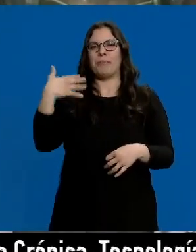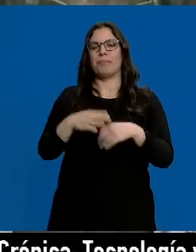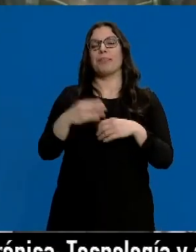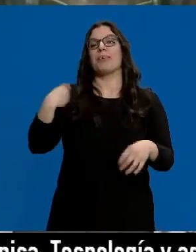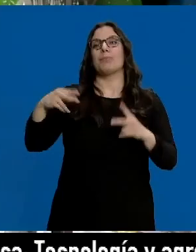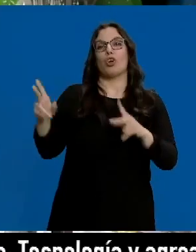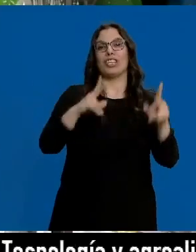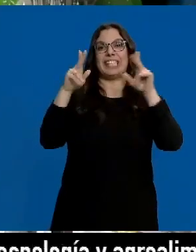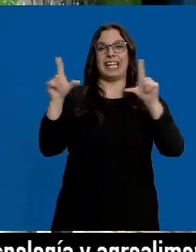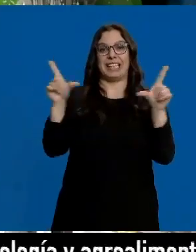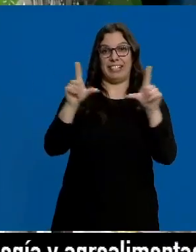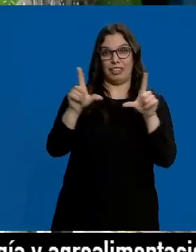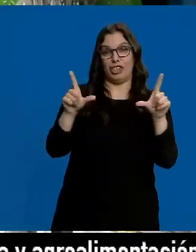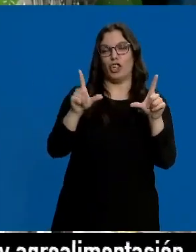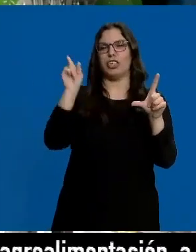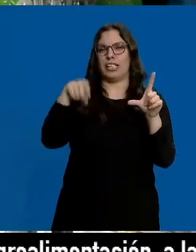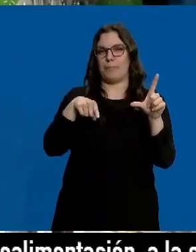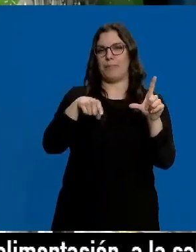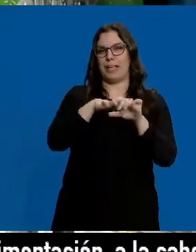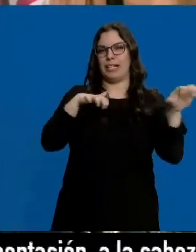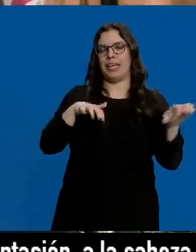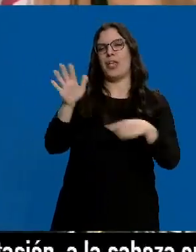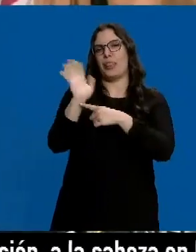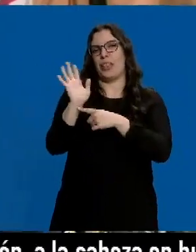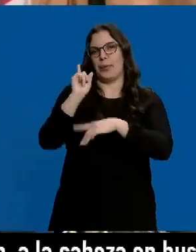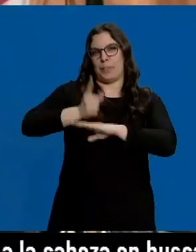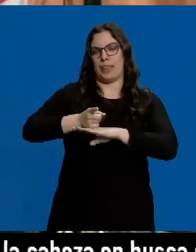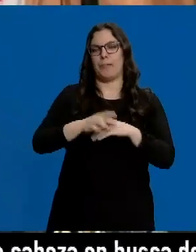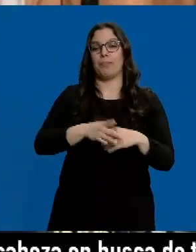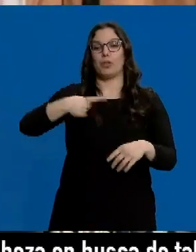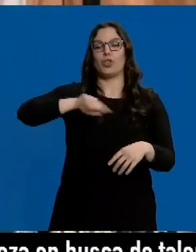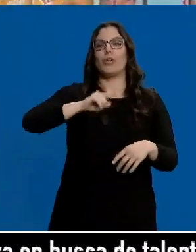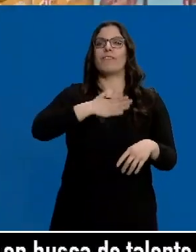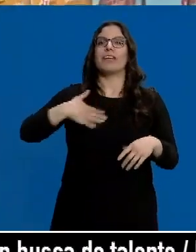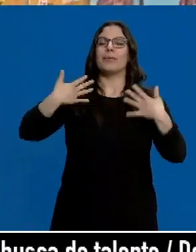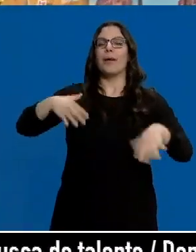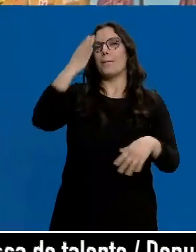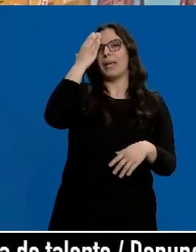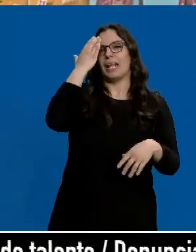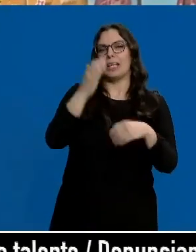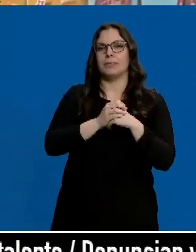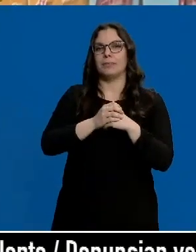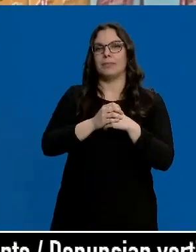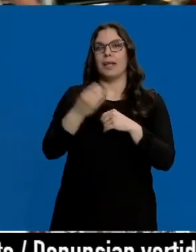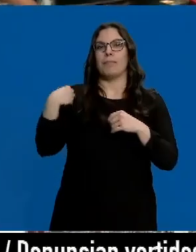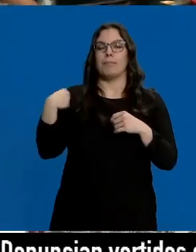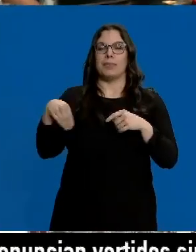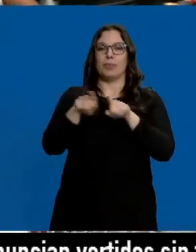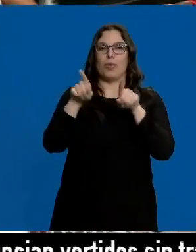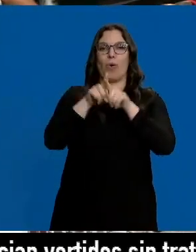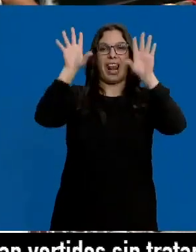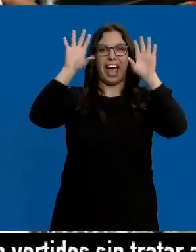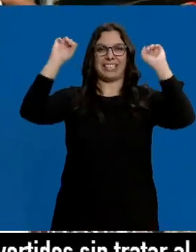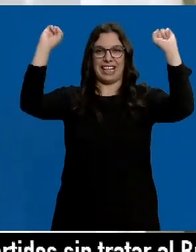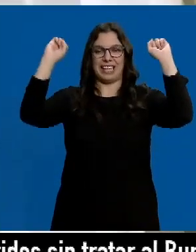series de televisión y el cine son lo que marcan un poco. Veníamos buscando un disfraz de pirata. Con que sea Asterix y Obelix me vale. Sí,